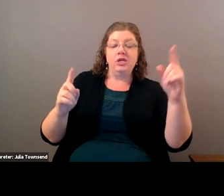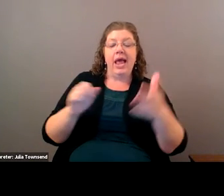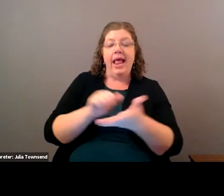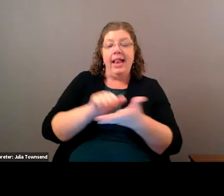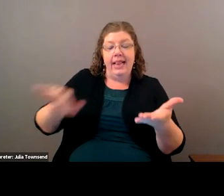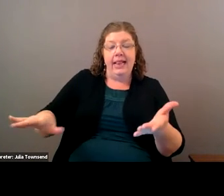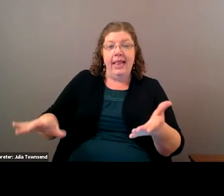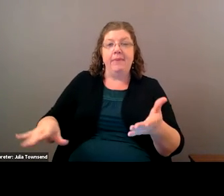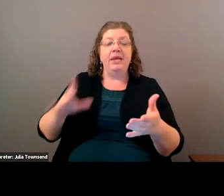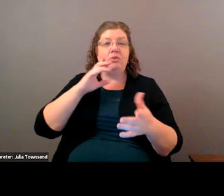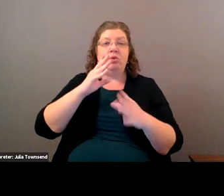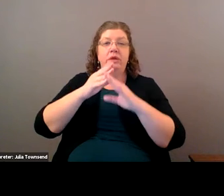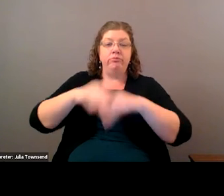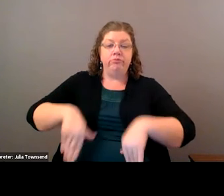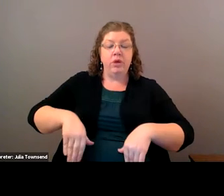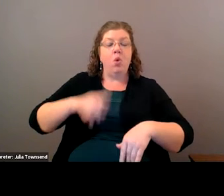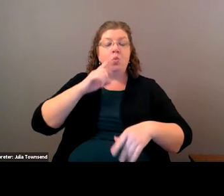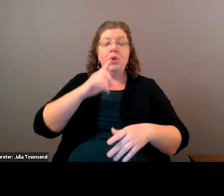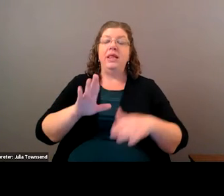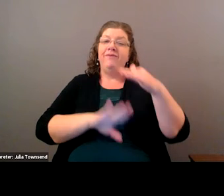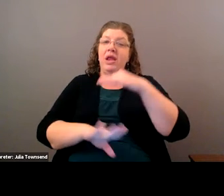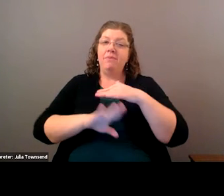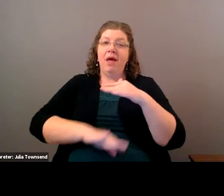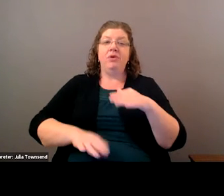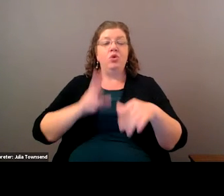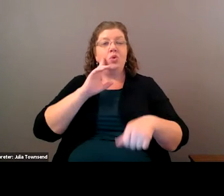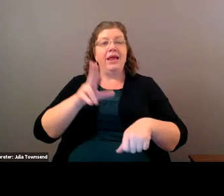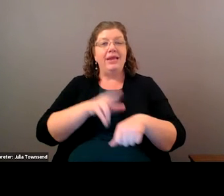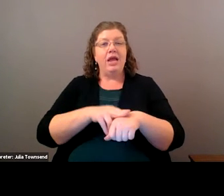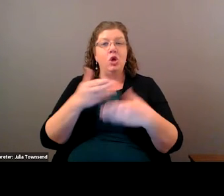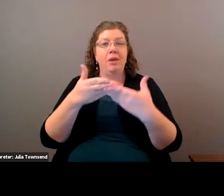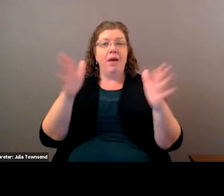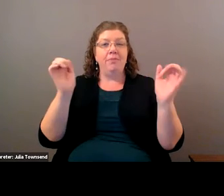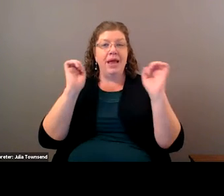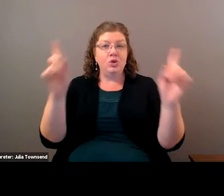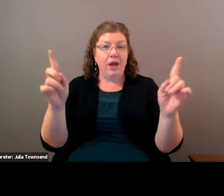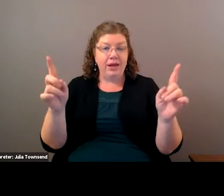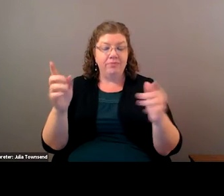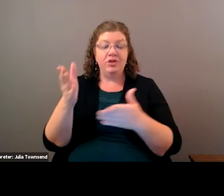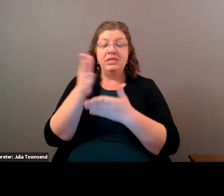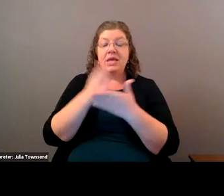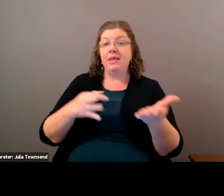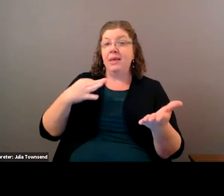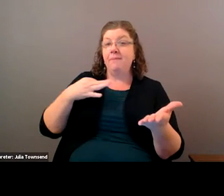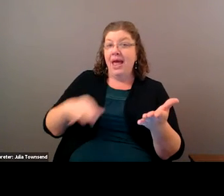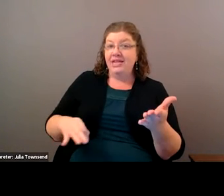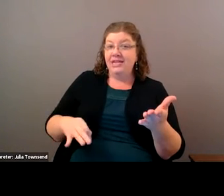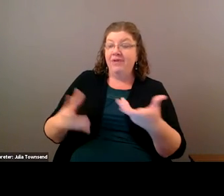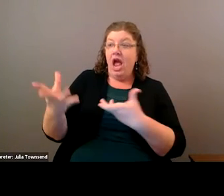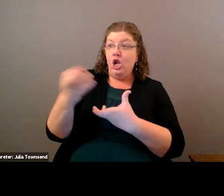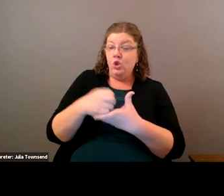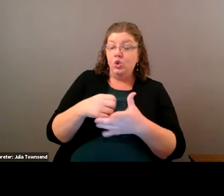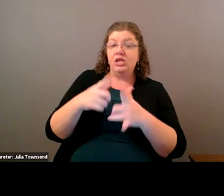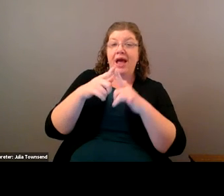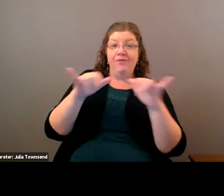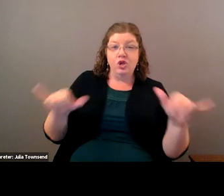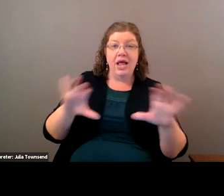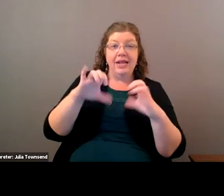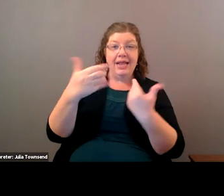su éxito. Es muy importante que les demos estas oportunidades a todos los estudiantes.